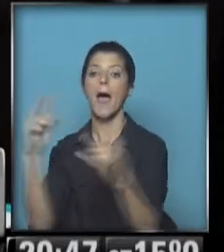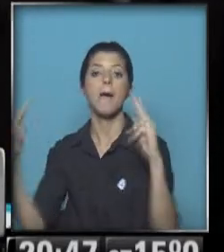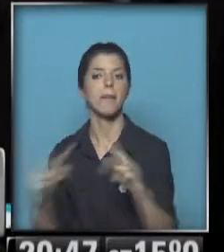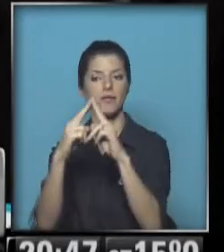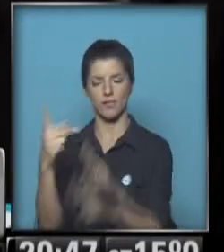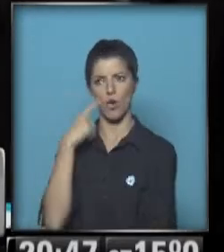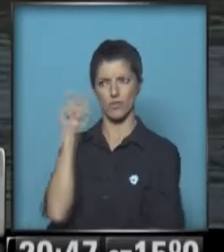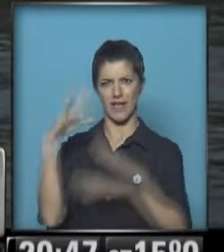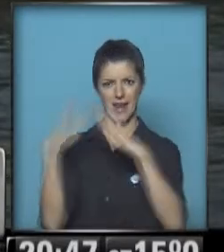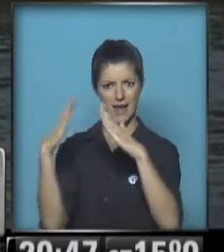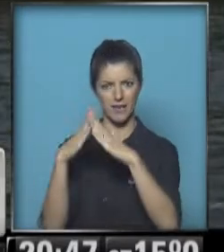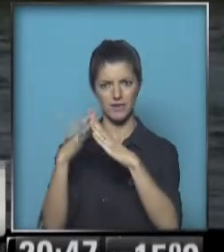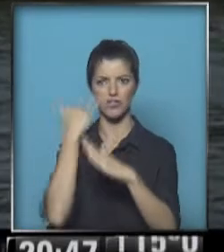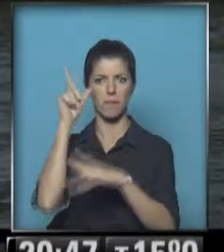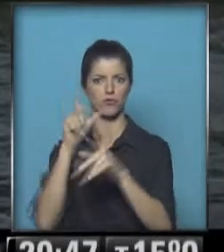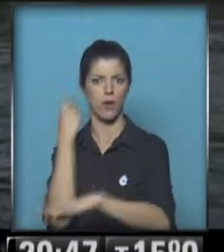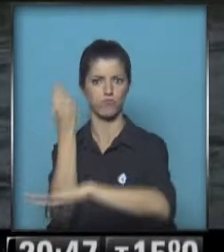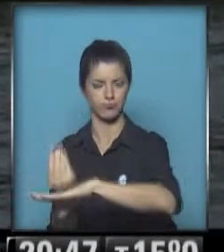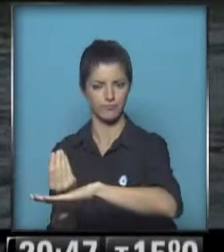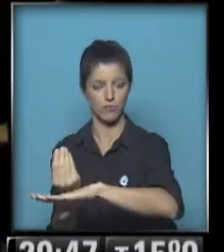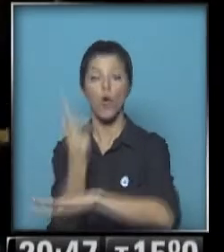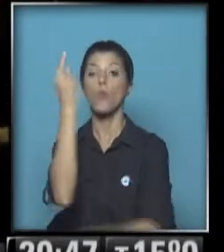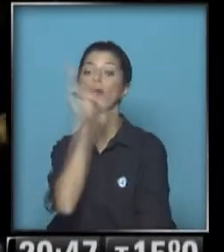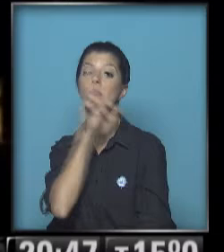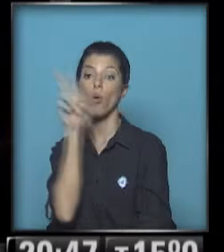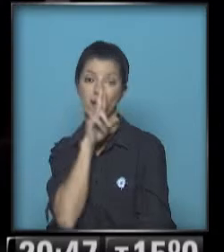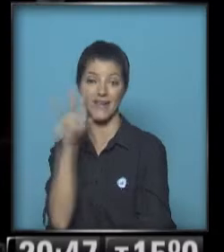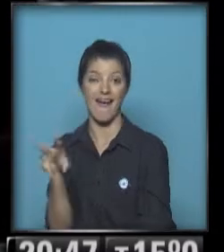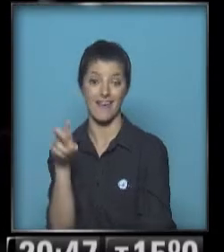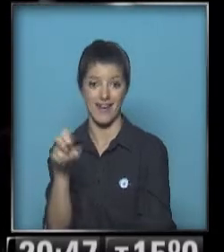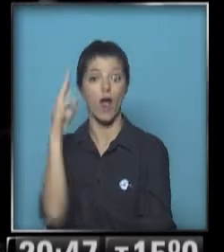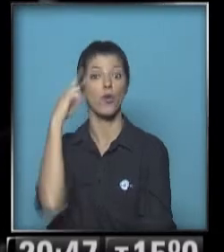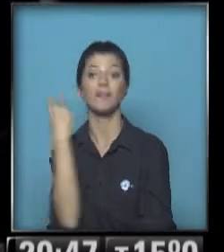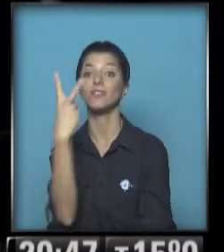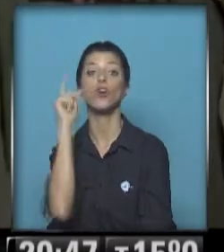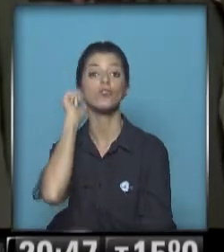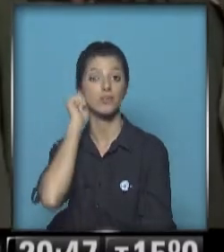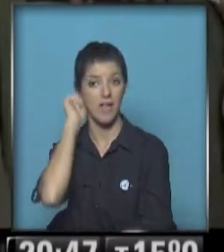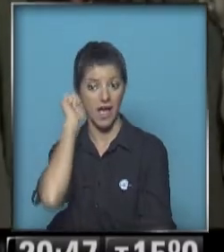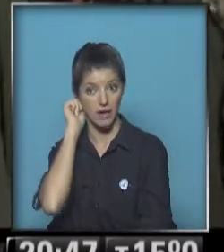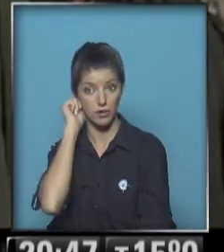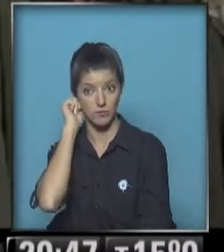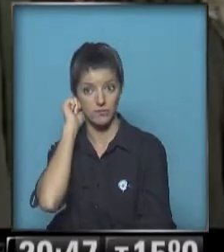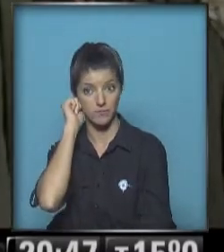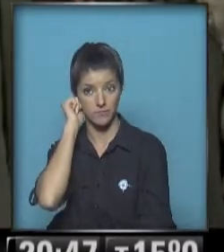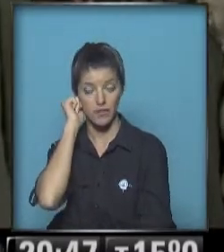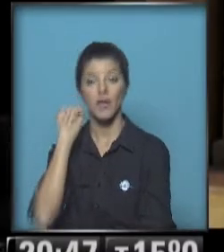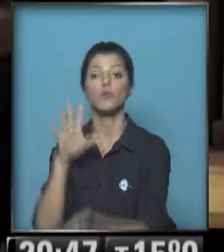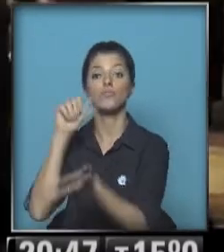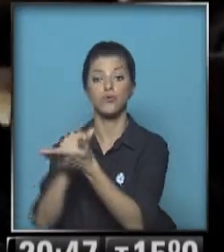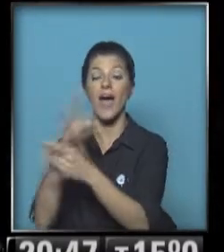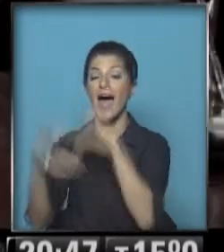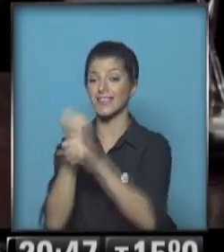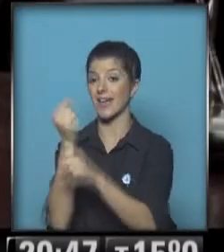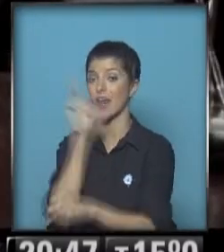padre con el que no se hablaba está ocupada una inquilina a 90 años 92 tienen en realidad un su fruto vitalicio se llama hasta que no se muere la